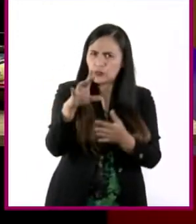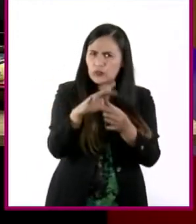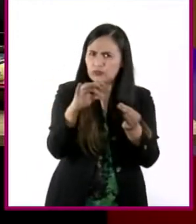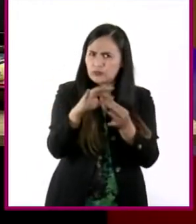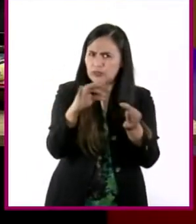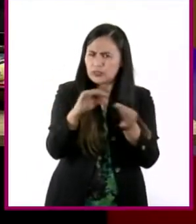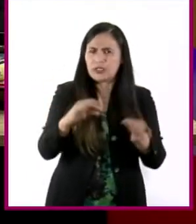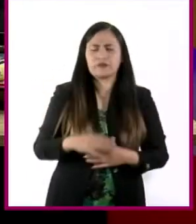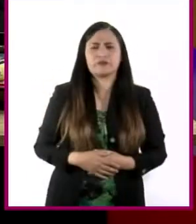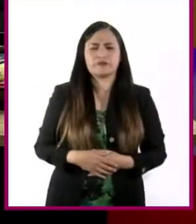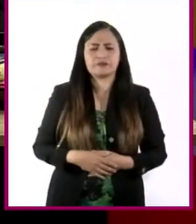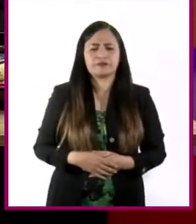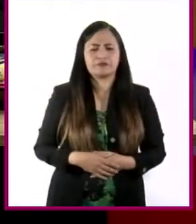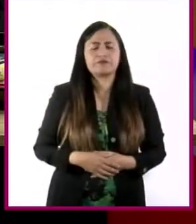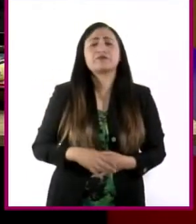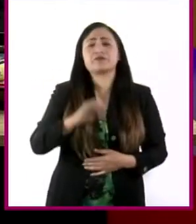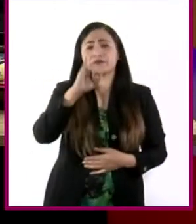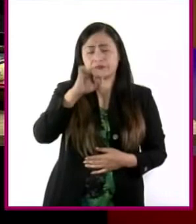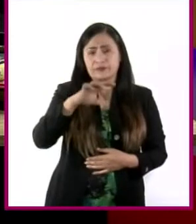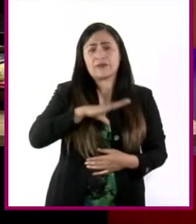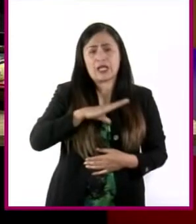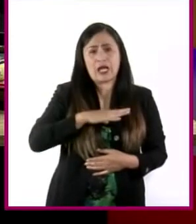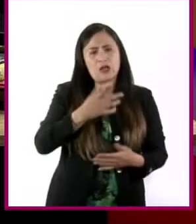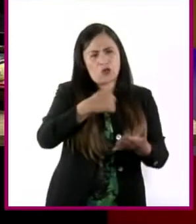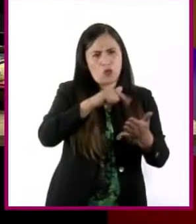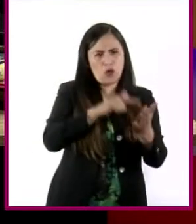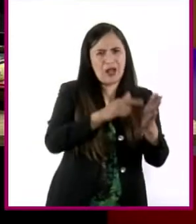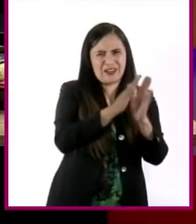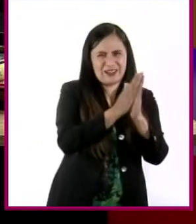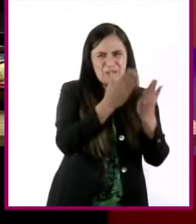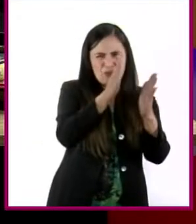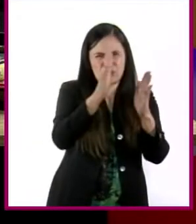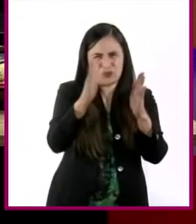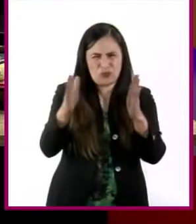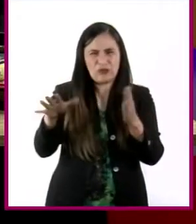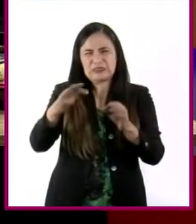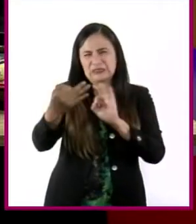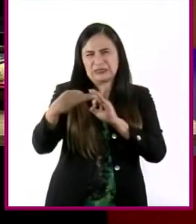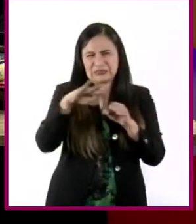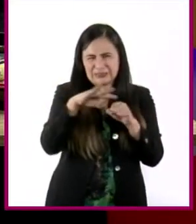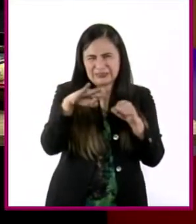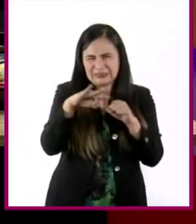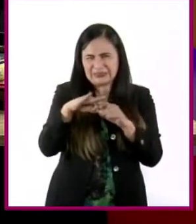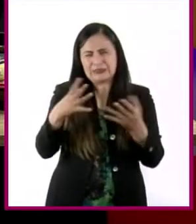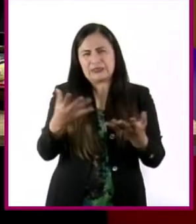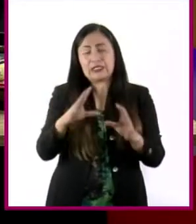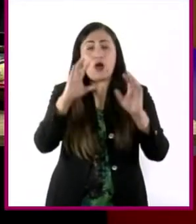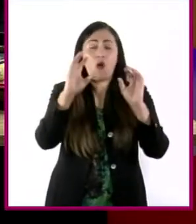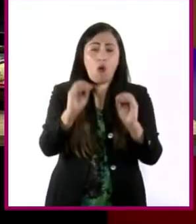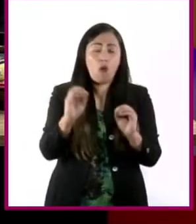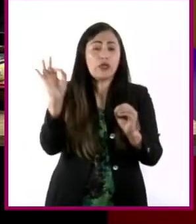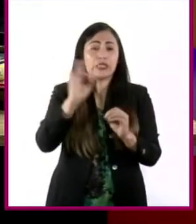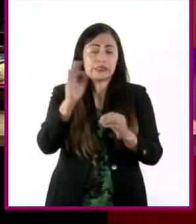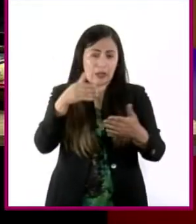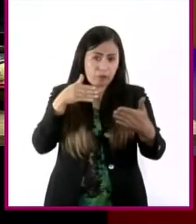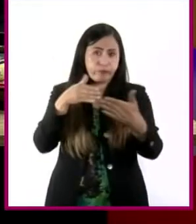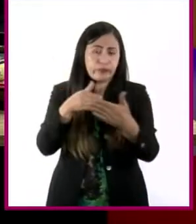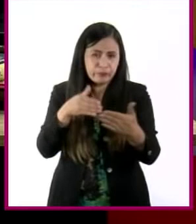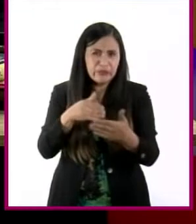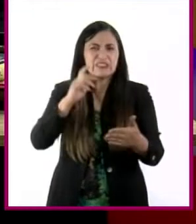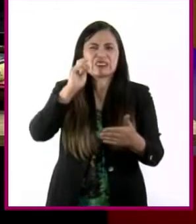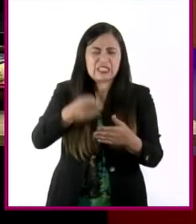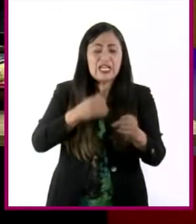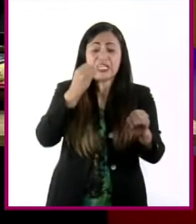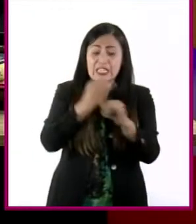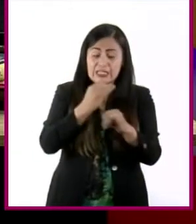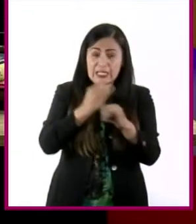Ajá, acerca de la disponibilidad de bibliotecas en las comunidades o incluso la limitación que aún existe de que el Internet llegue